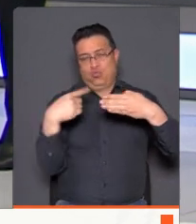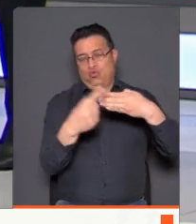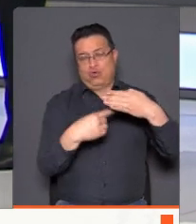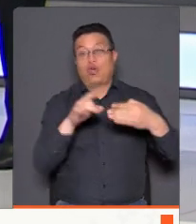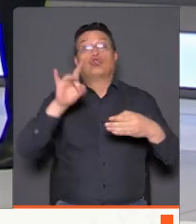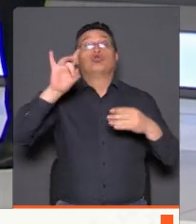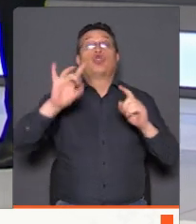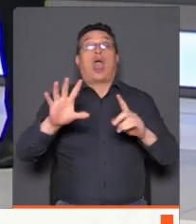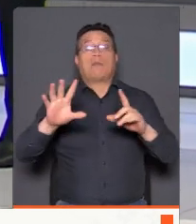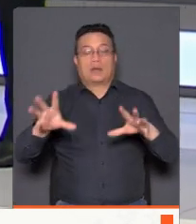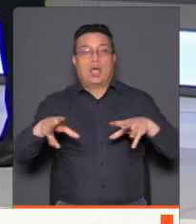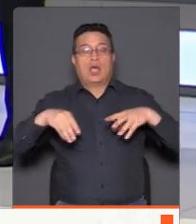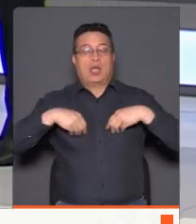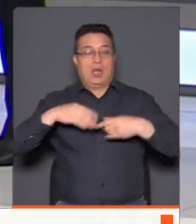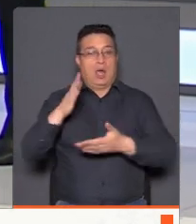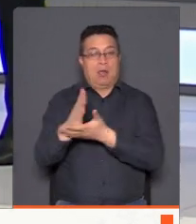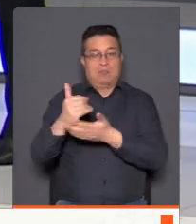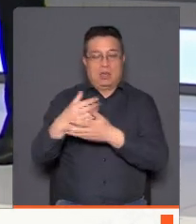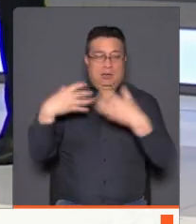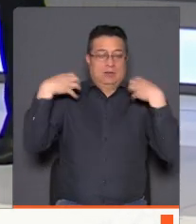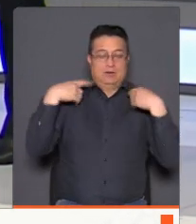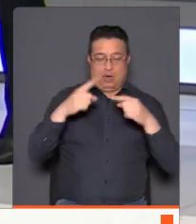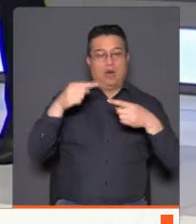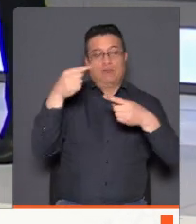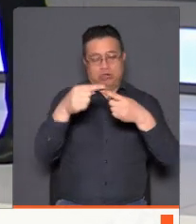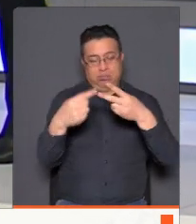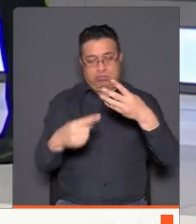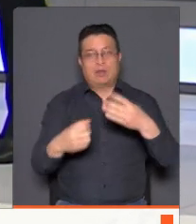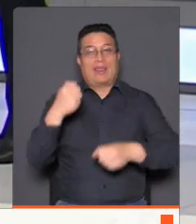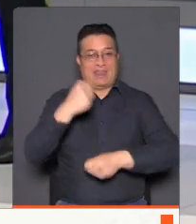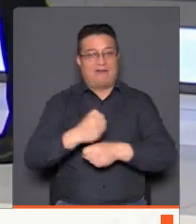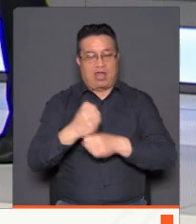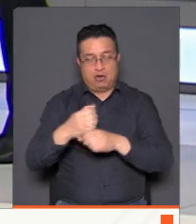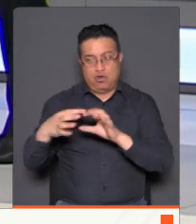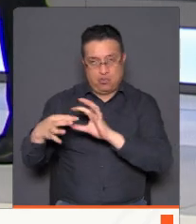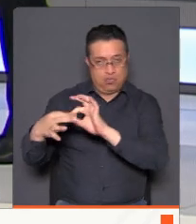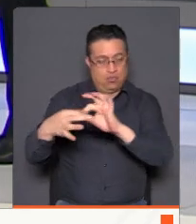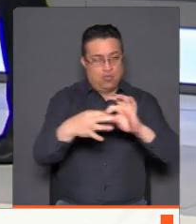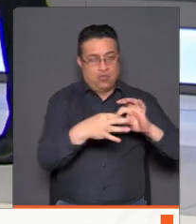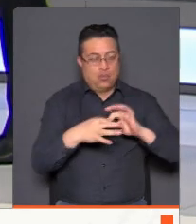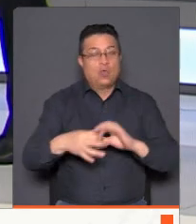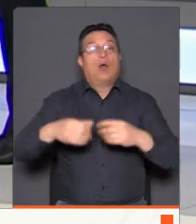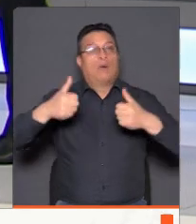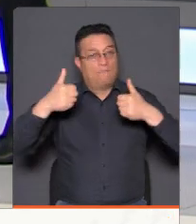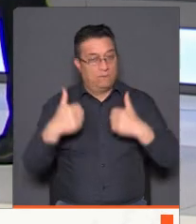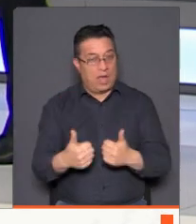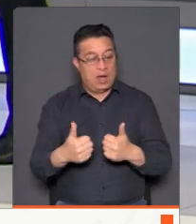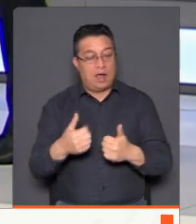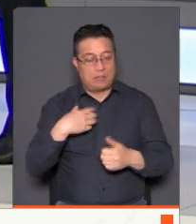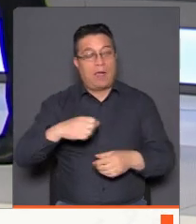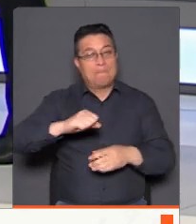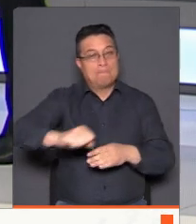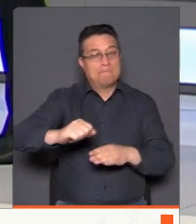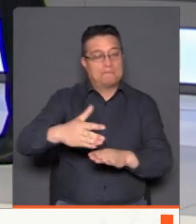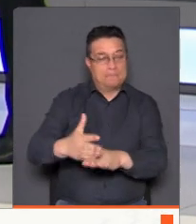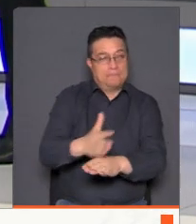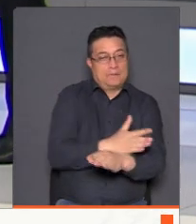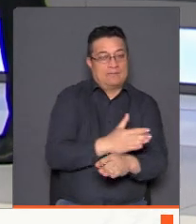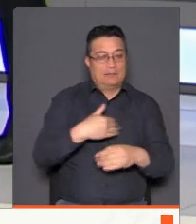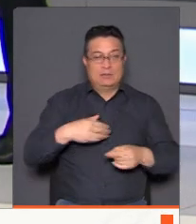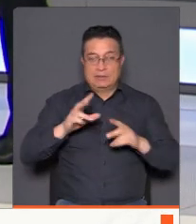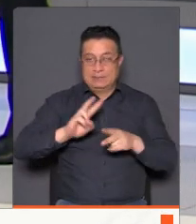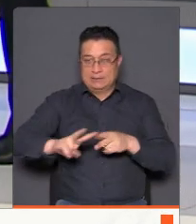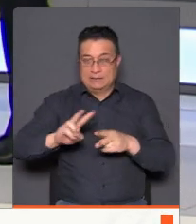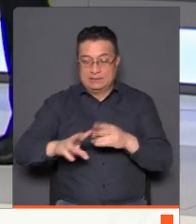asumírselo a este plan, pero efectivamente aquí hay un gran trabajo y hay un gran trabajo preventivo. Nosotros y el